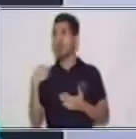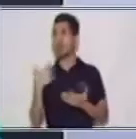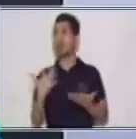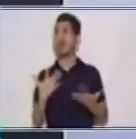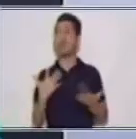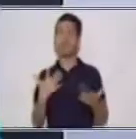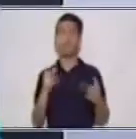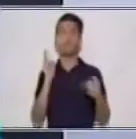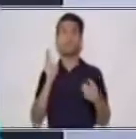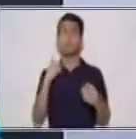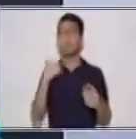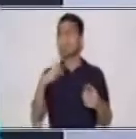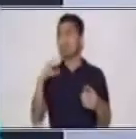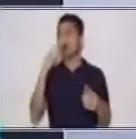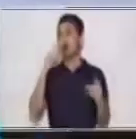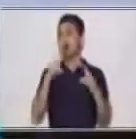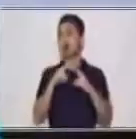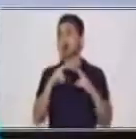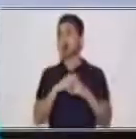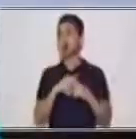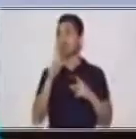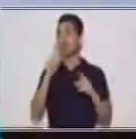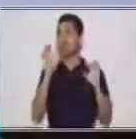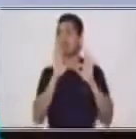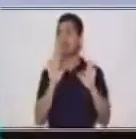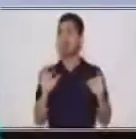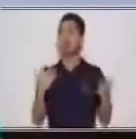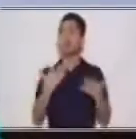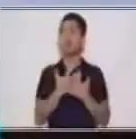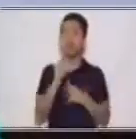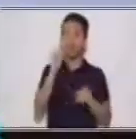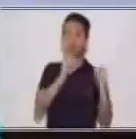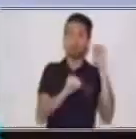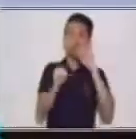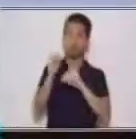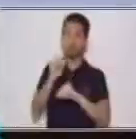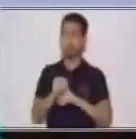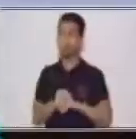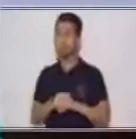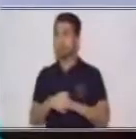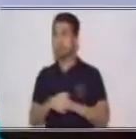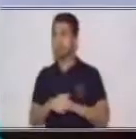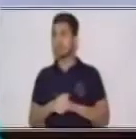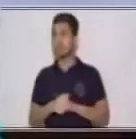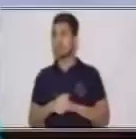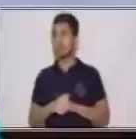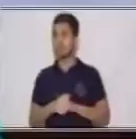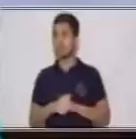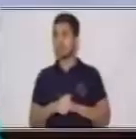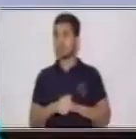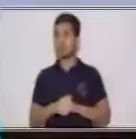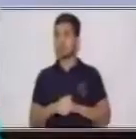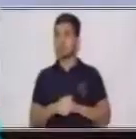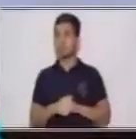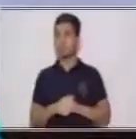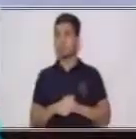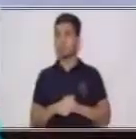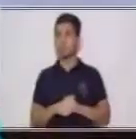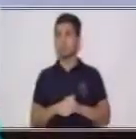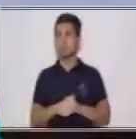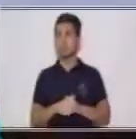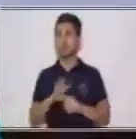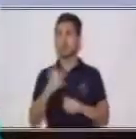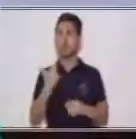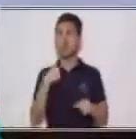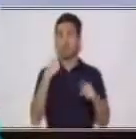haciendo las operaciones que ya conocíamos. Únicamente estamos haciendo un nuevo arreglo. Nuevamente, ¿te recuerdas cómo era que teníamos que